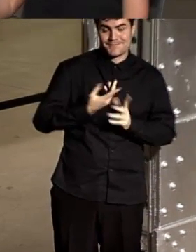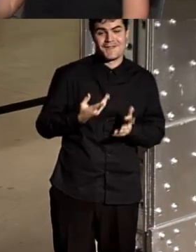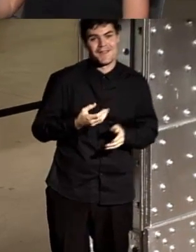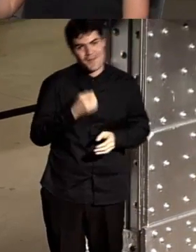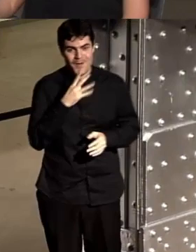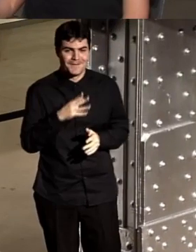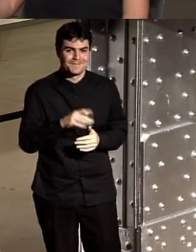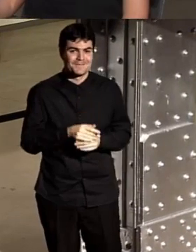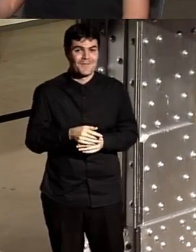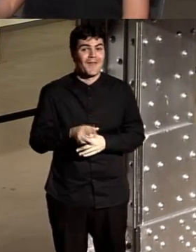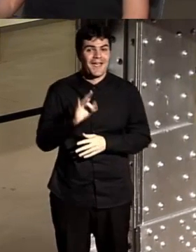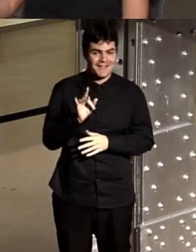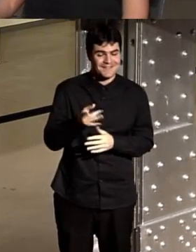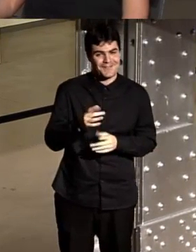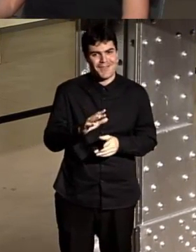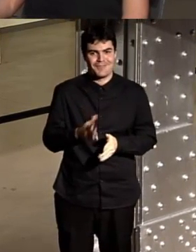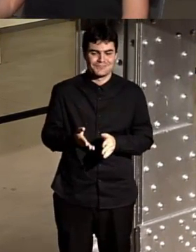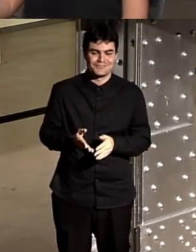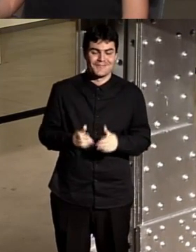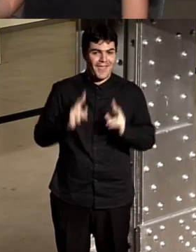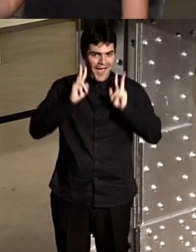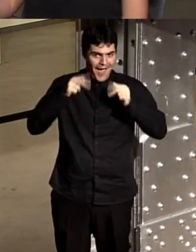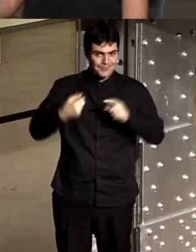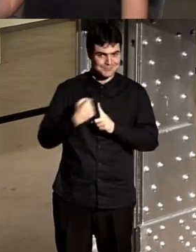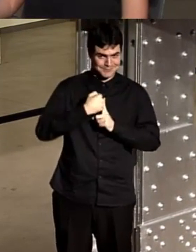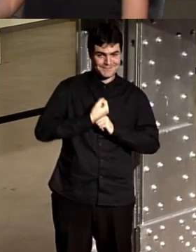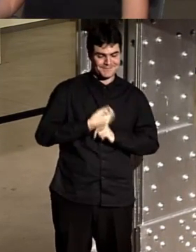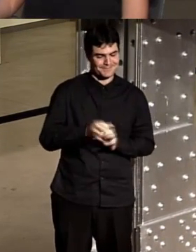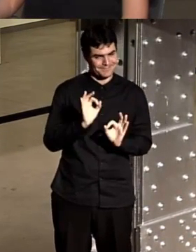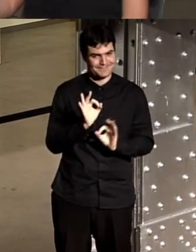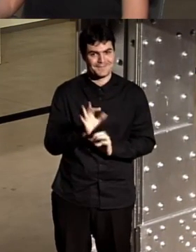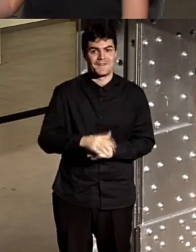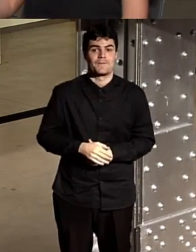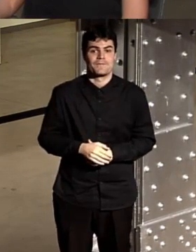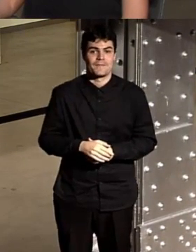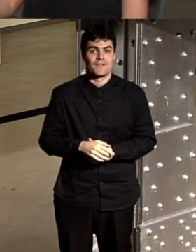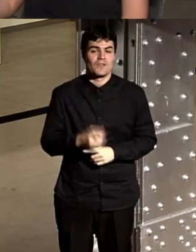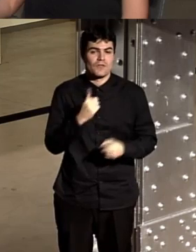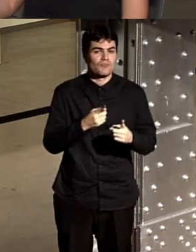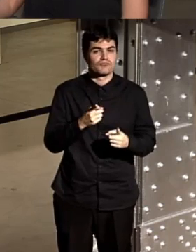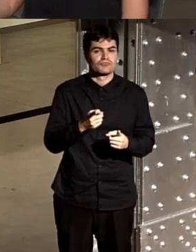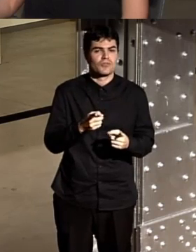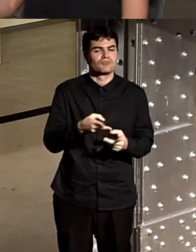un ejemplo de autopresión. Sí, sí. Una de las cosas interesantes que cuenta en el